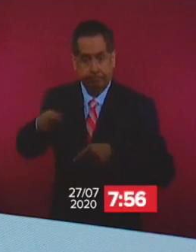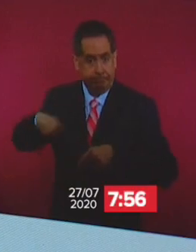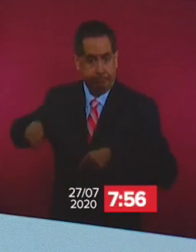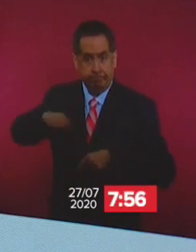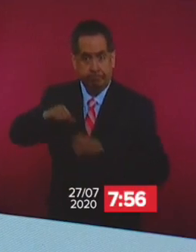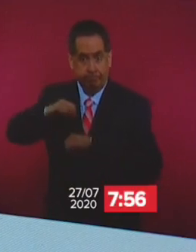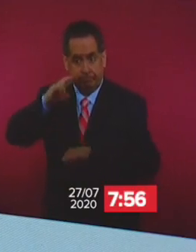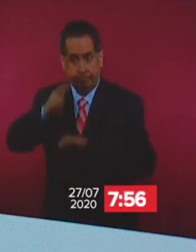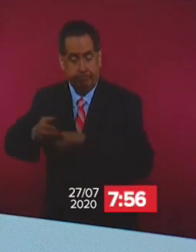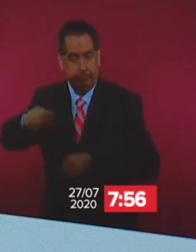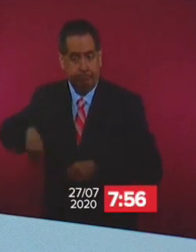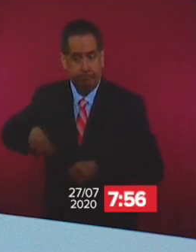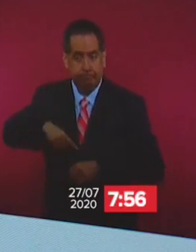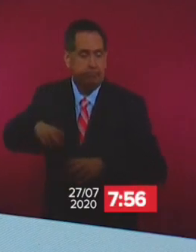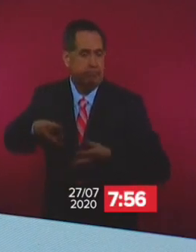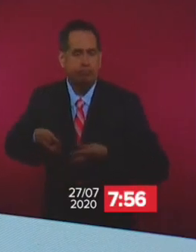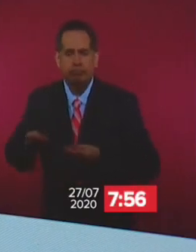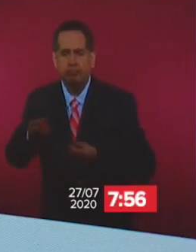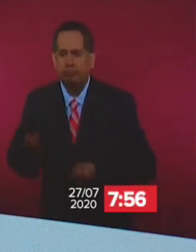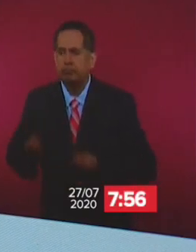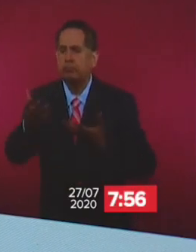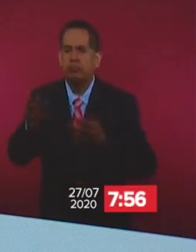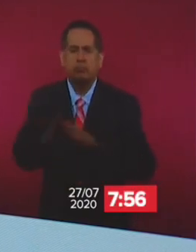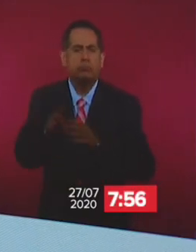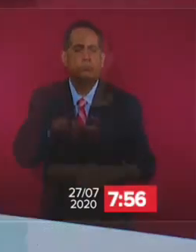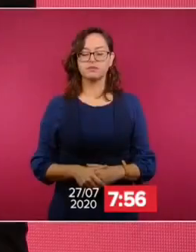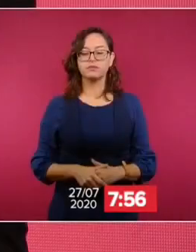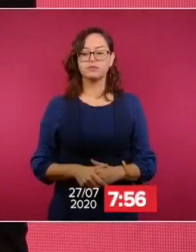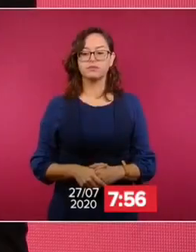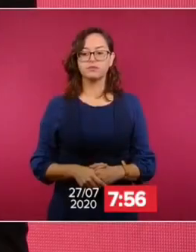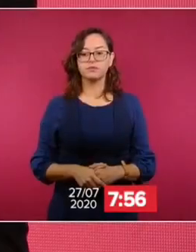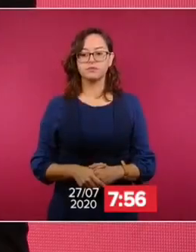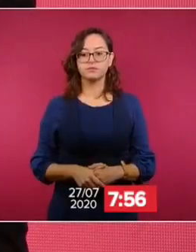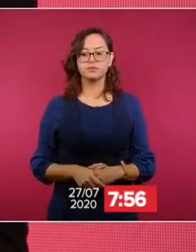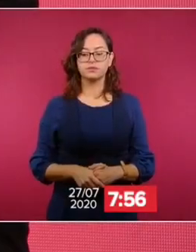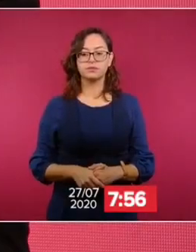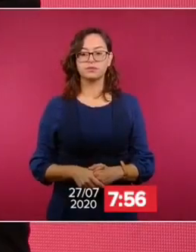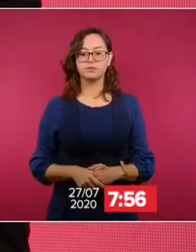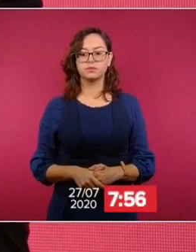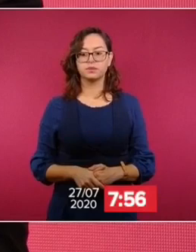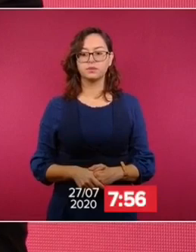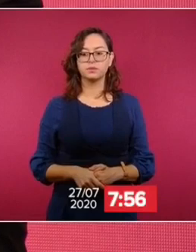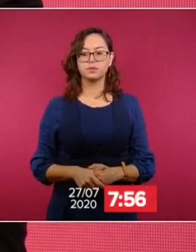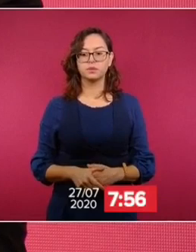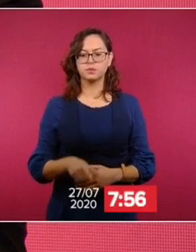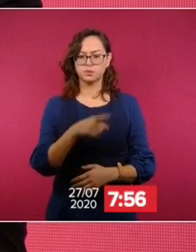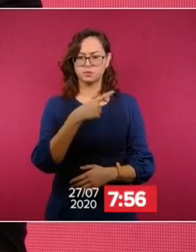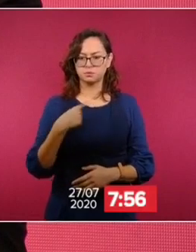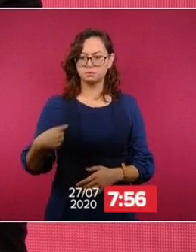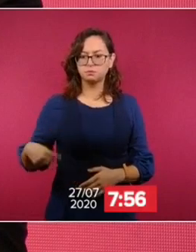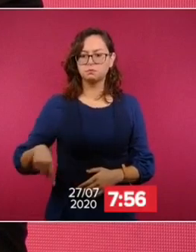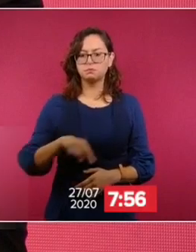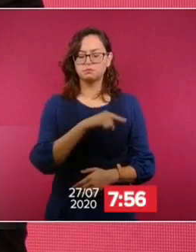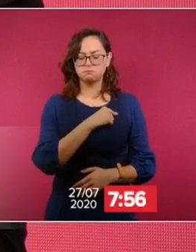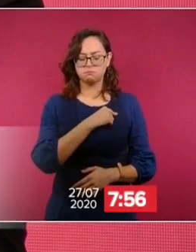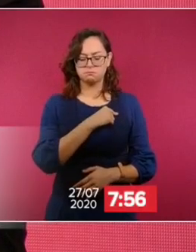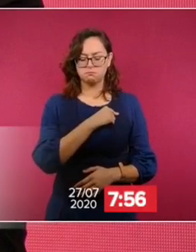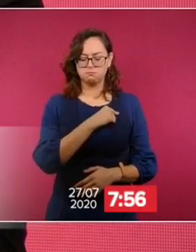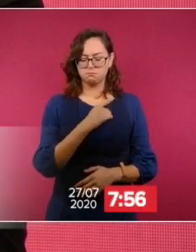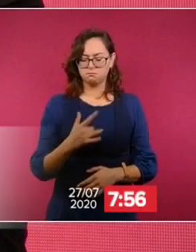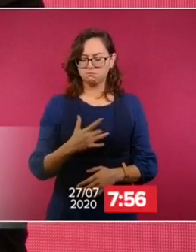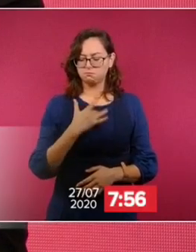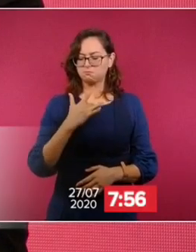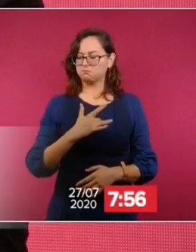acostumbrados en pasados sexenios. Así lo dijo. Hemos hecho el compromiso de